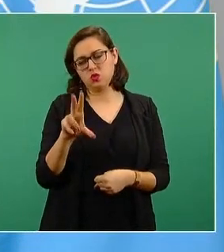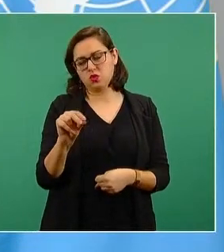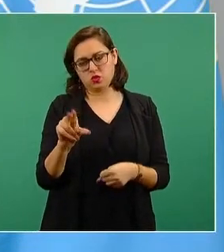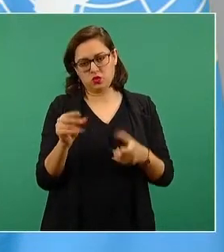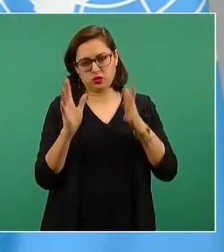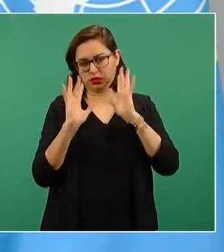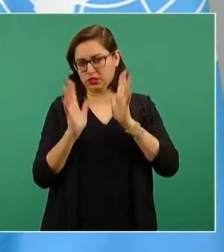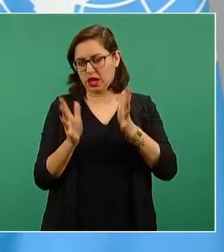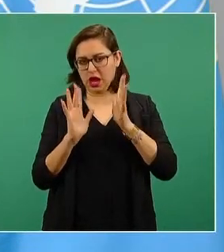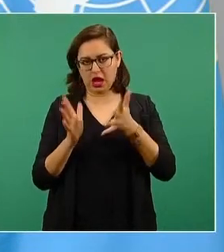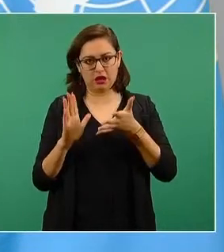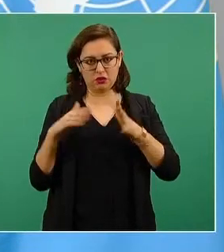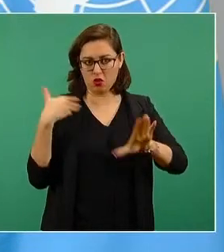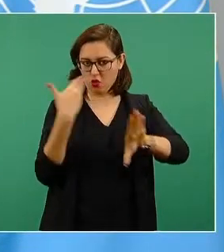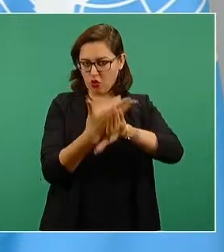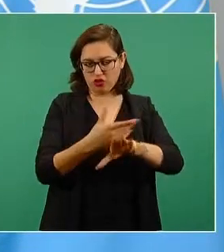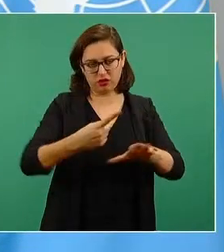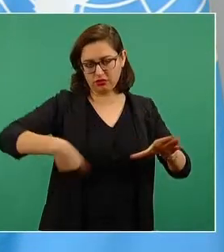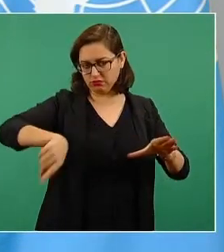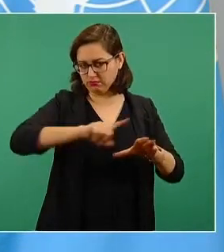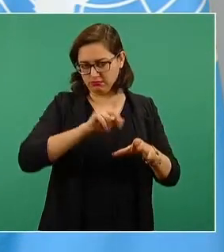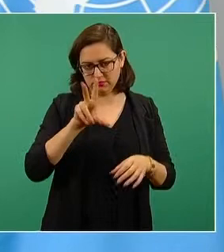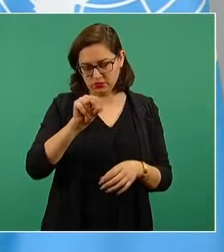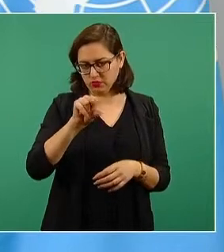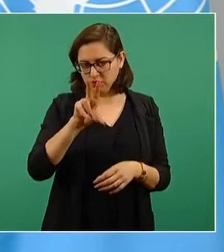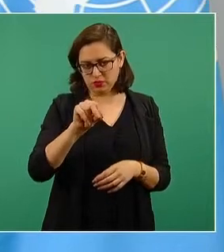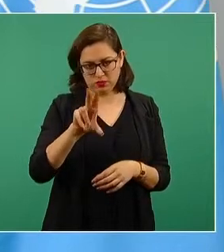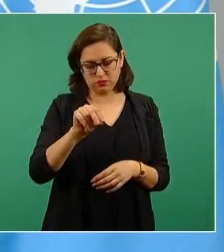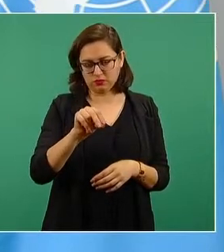persecución, vamos a decir, a notarios. Se les